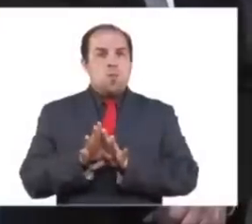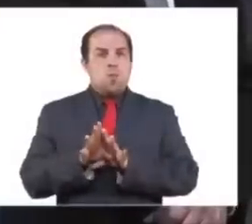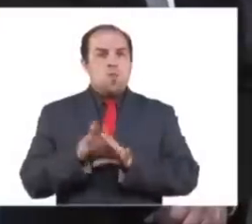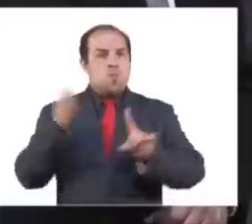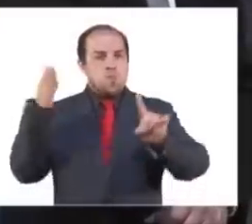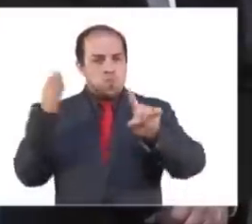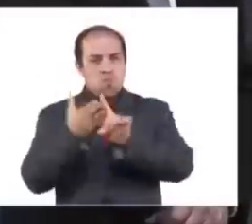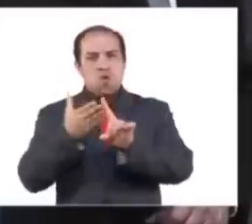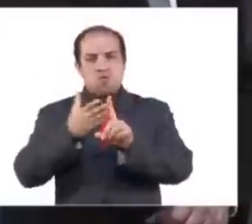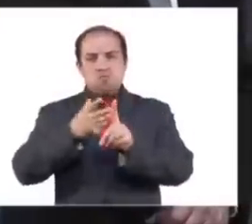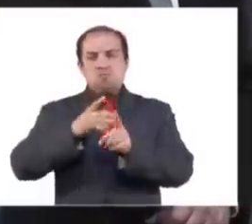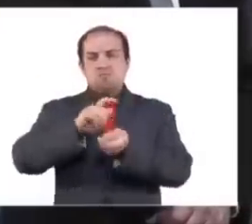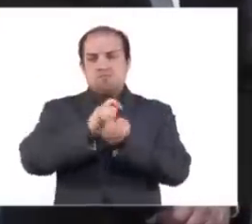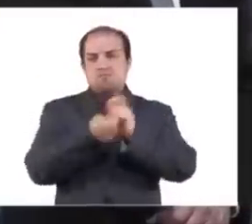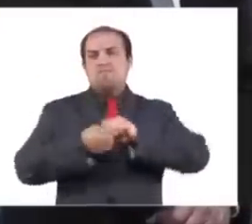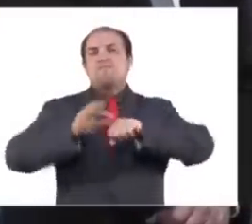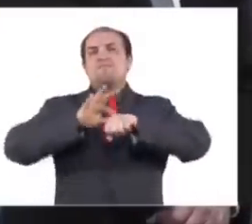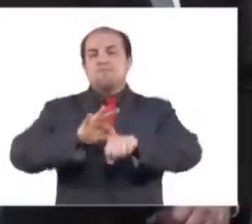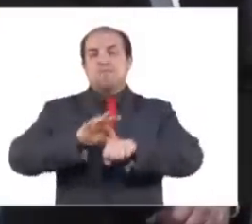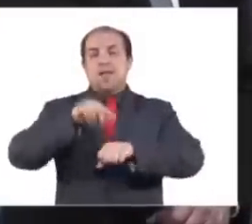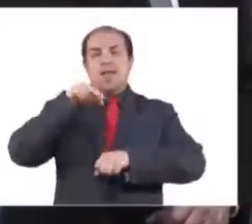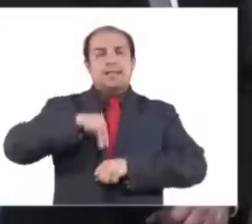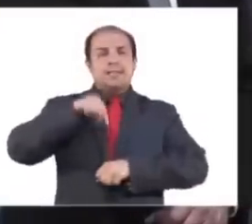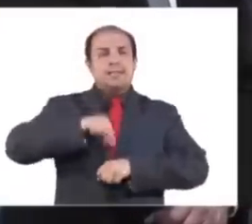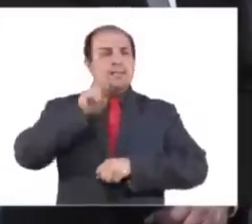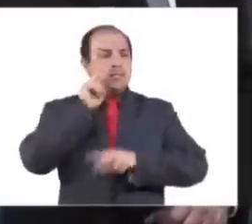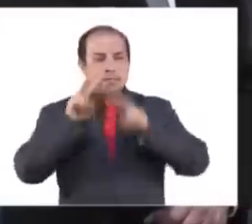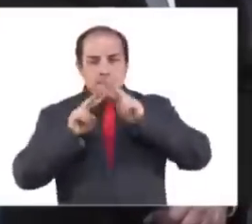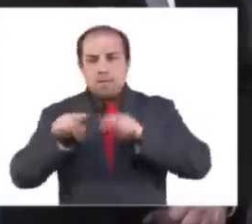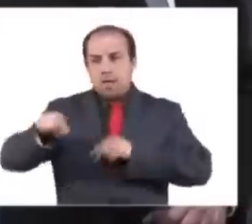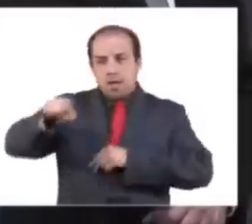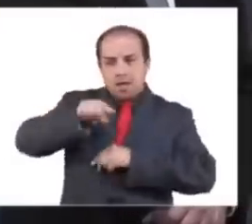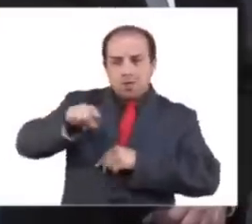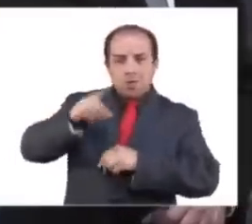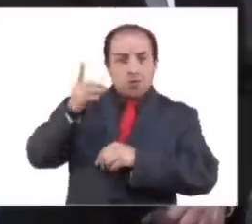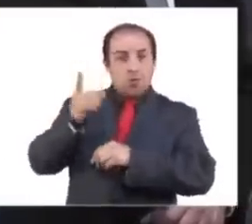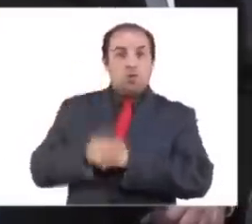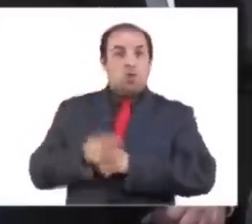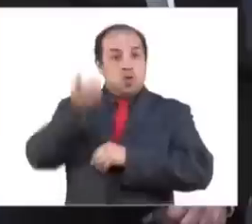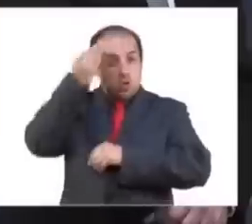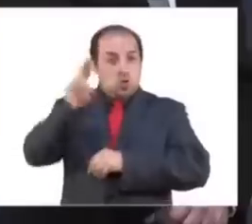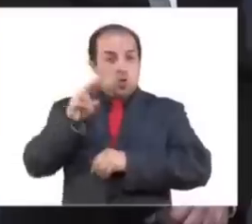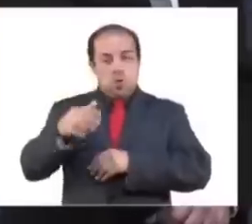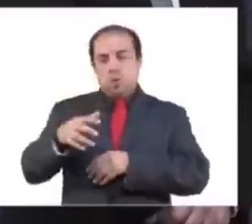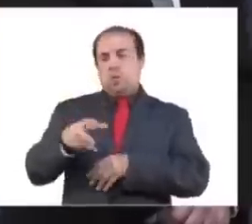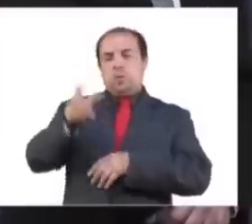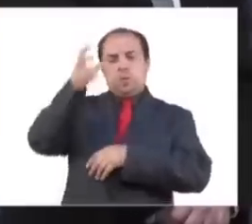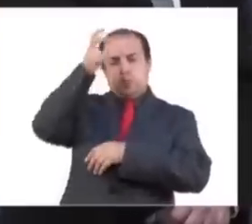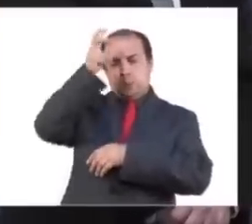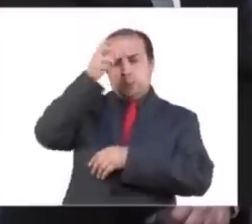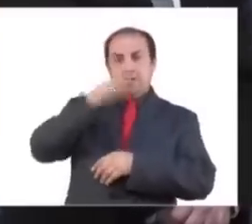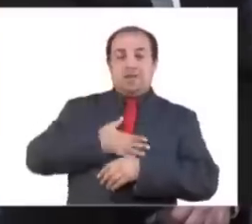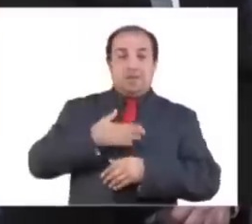aquí se ve estos doctores que saben muchísimo más que lo que yo voy a